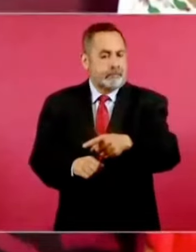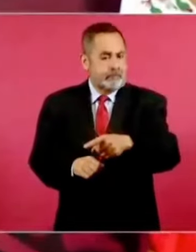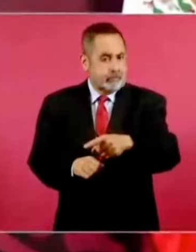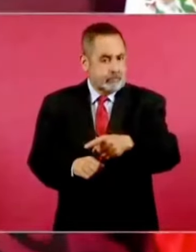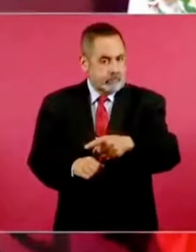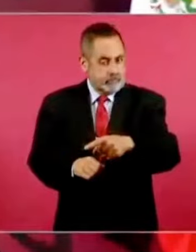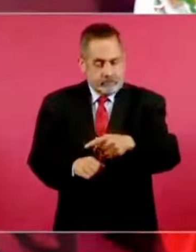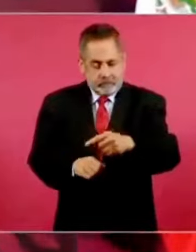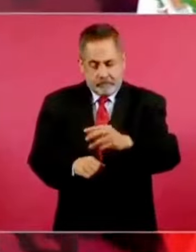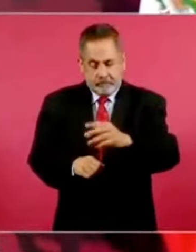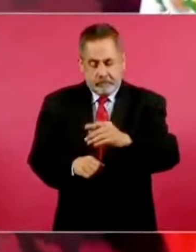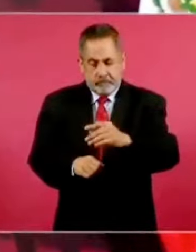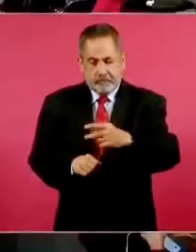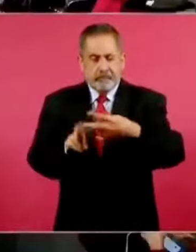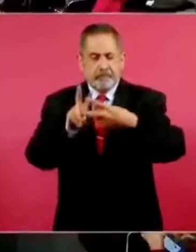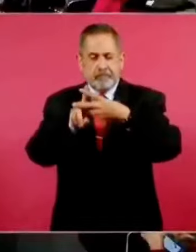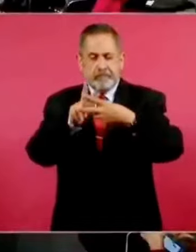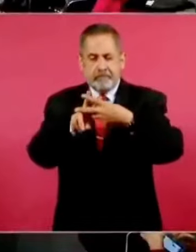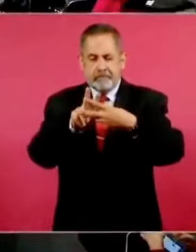el